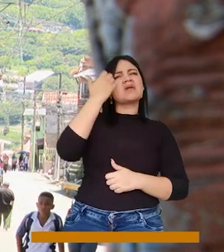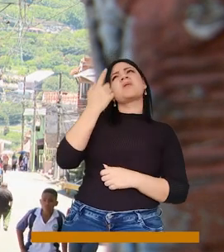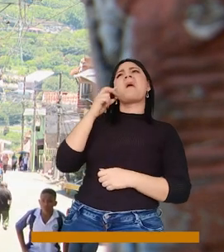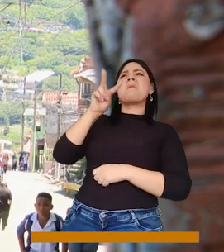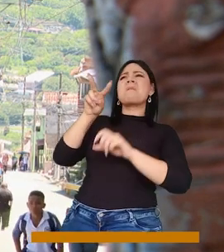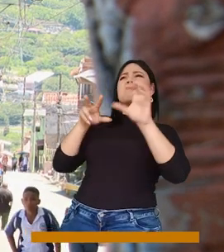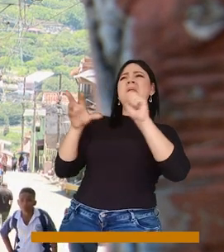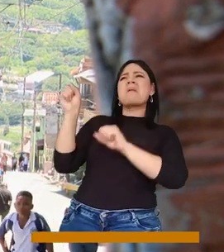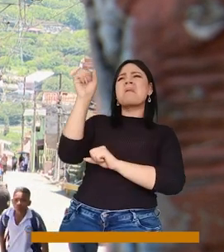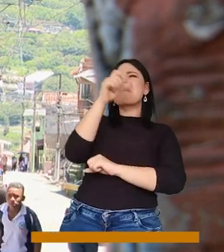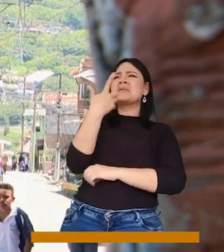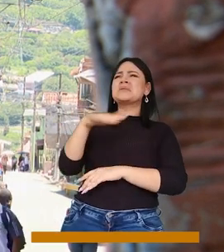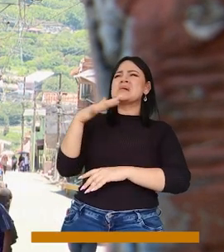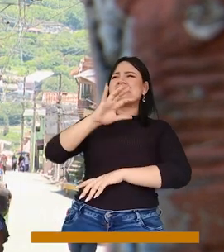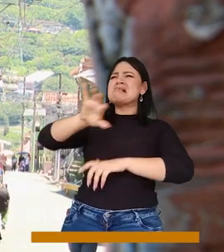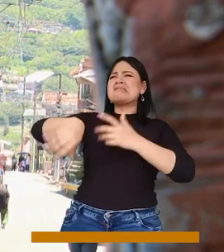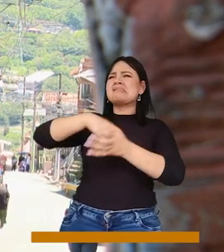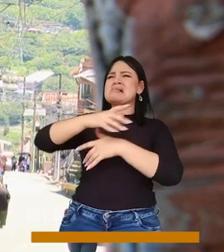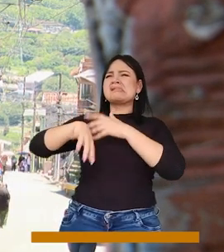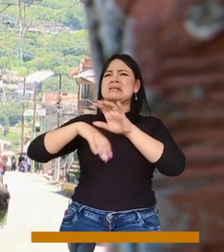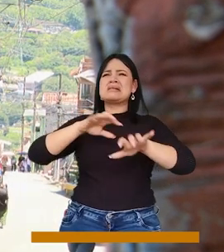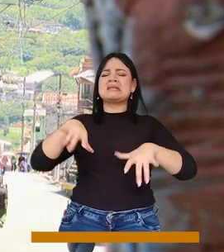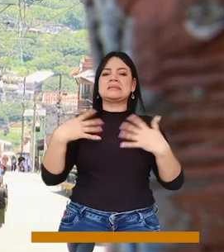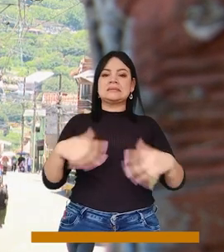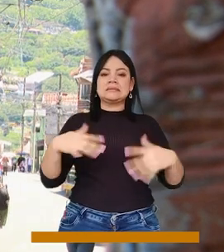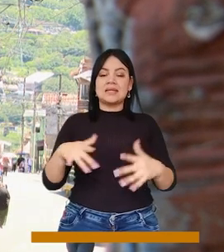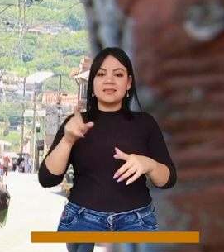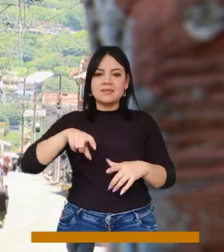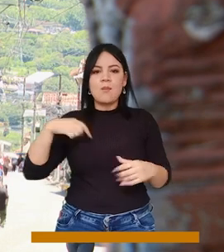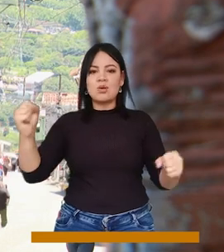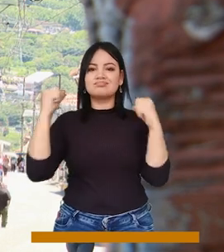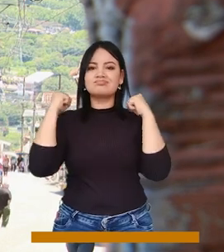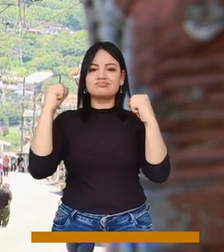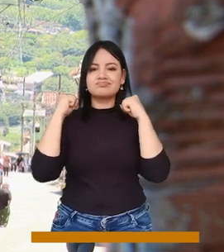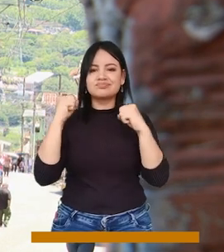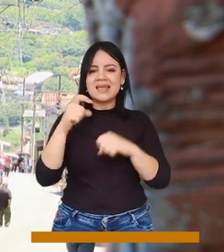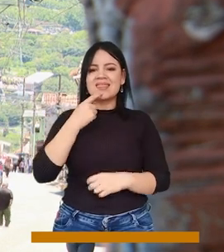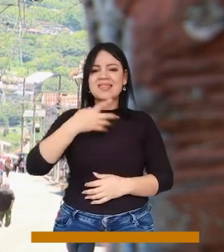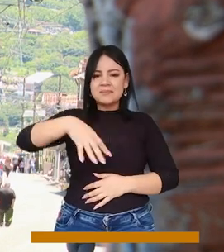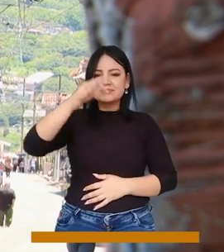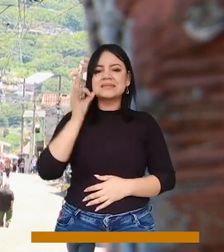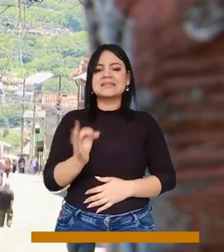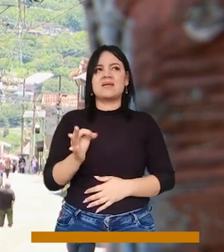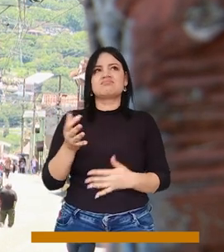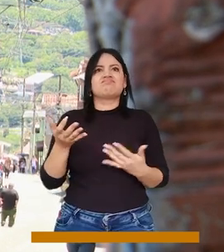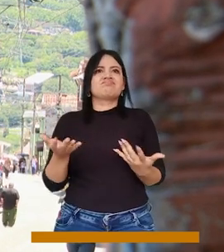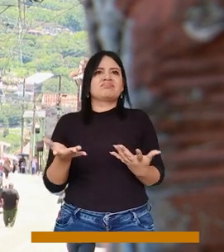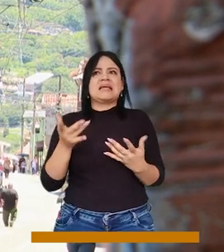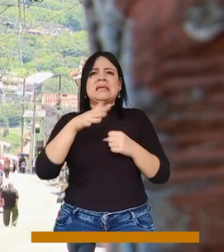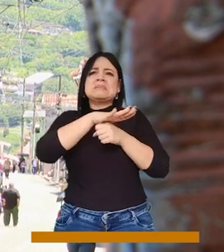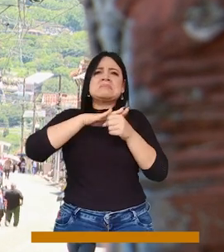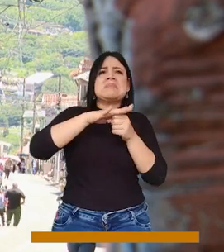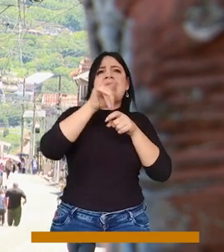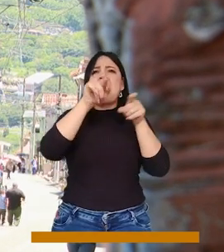nosotras personas mayores, porque vemos mucho desorden en nuestra comunidad. Entonces, es un afán de nosotros verdaderamente